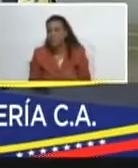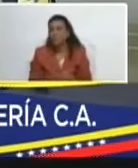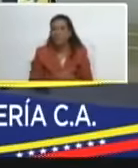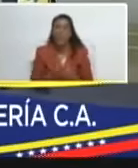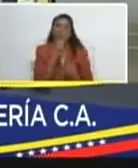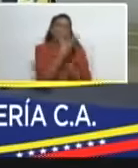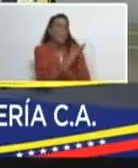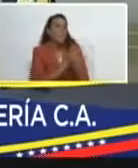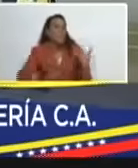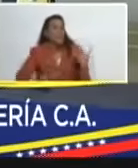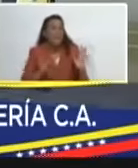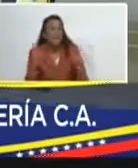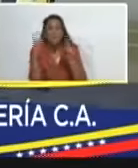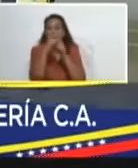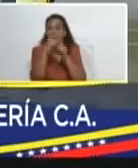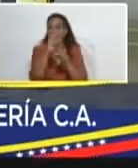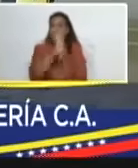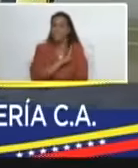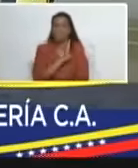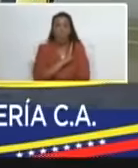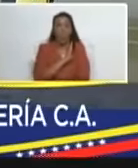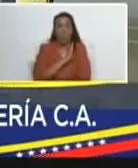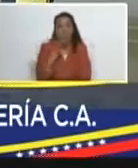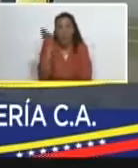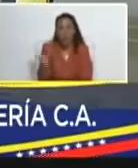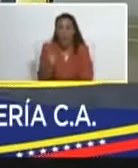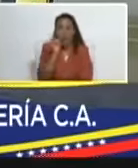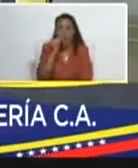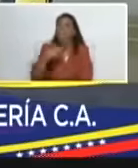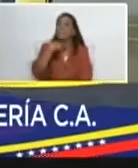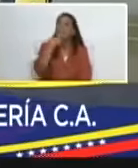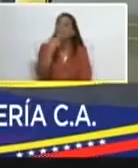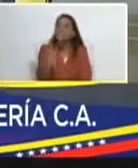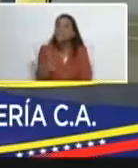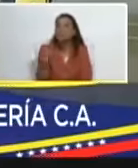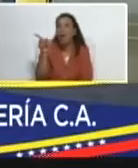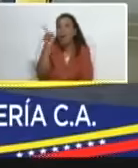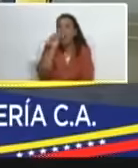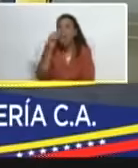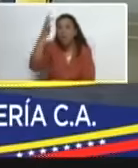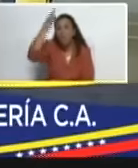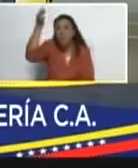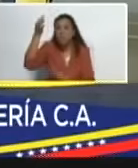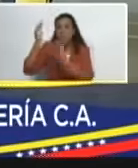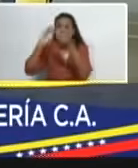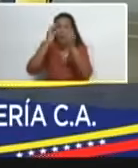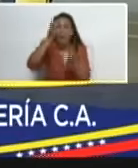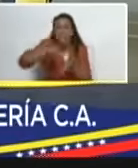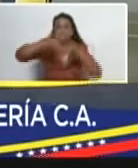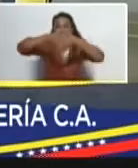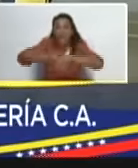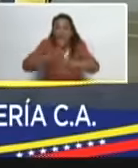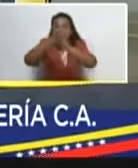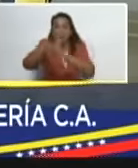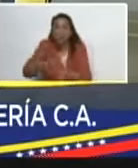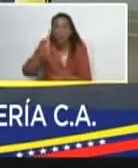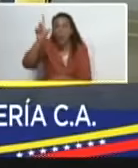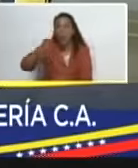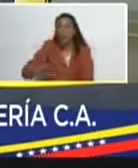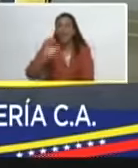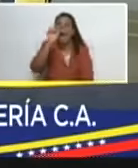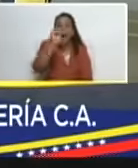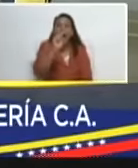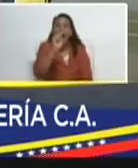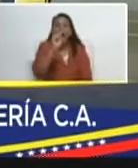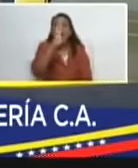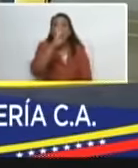Bueno, presidente, estas son las palabras de nuestro vocero de los consejos de pescadores, compañero Abilio